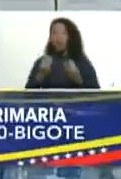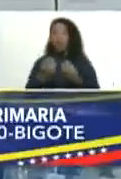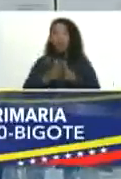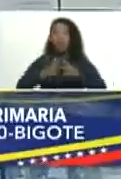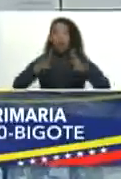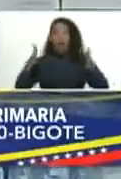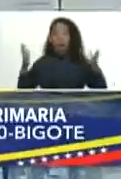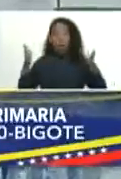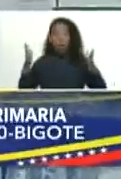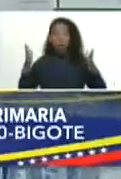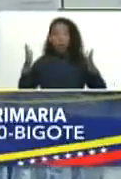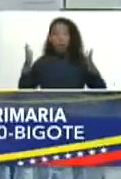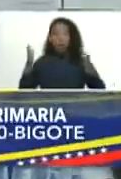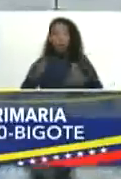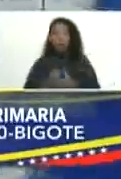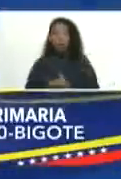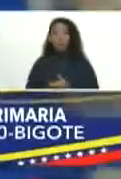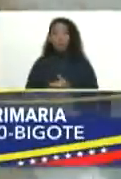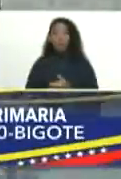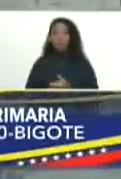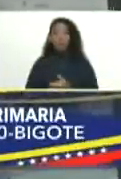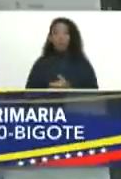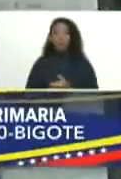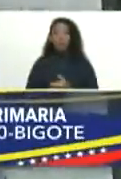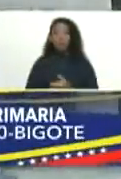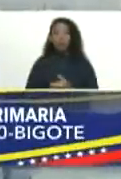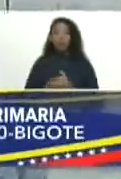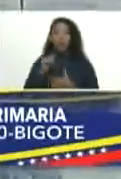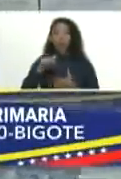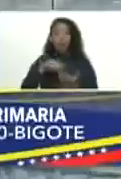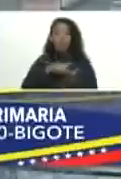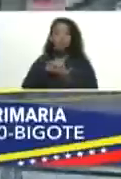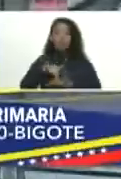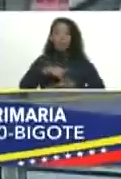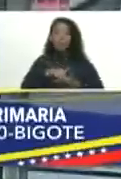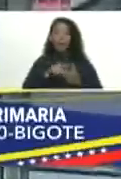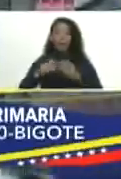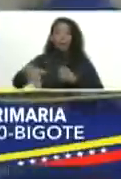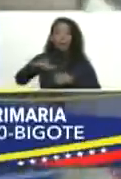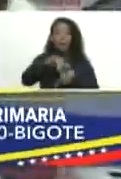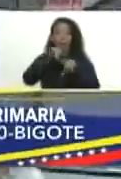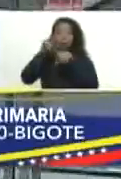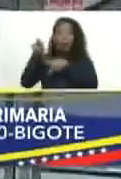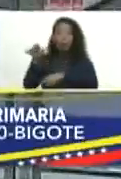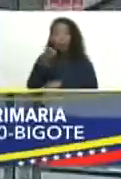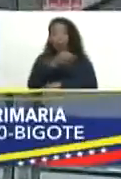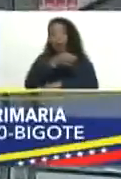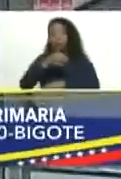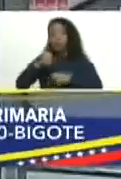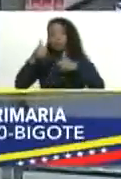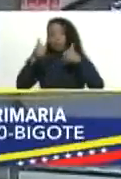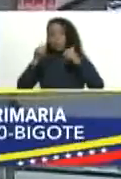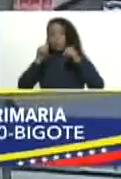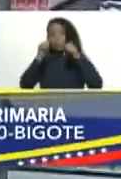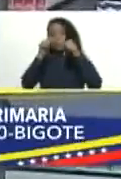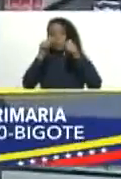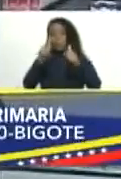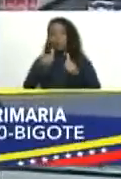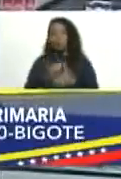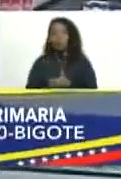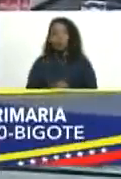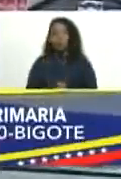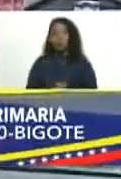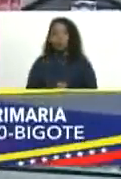gente y de gente que ha participado en toda esta maravillosa iniciativa.